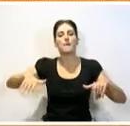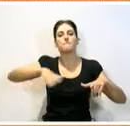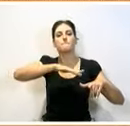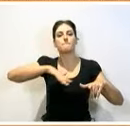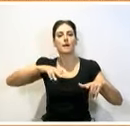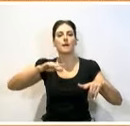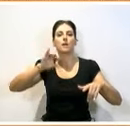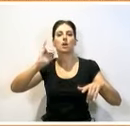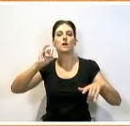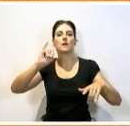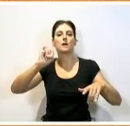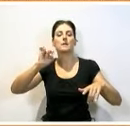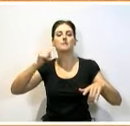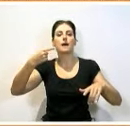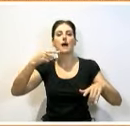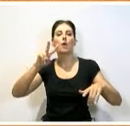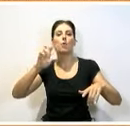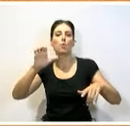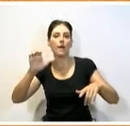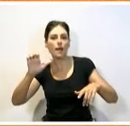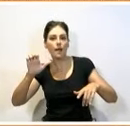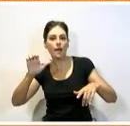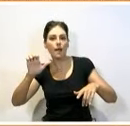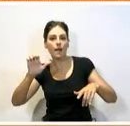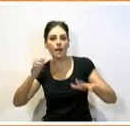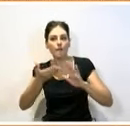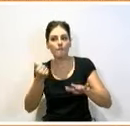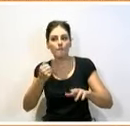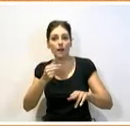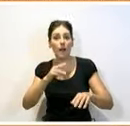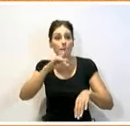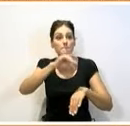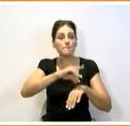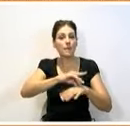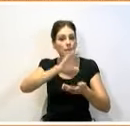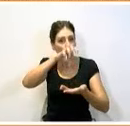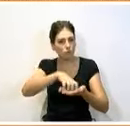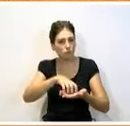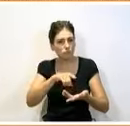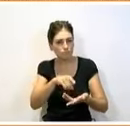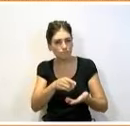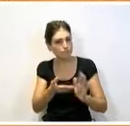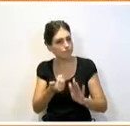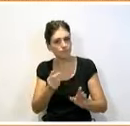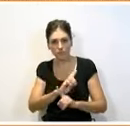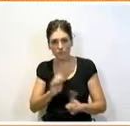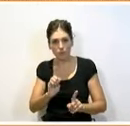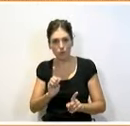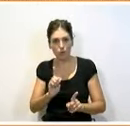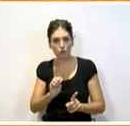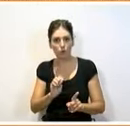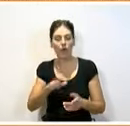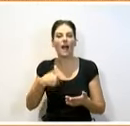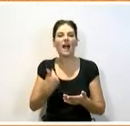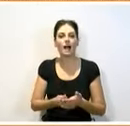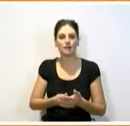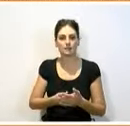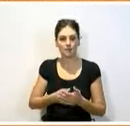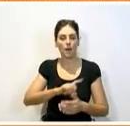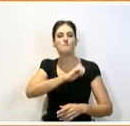para que retire el nombre de Yagüe de un centro cívico, de un consultorio médico y hasta de un